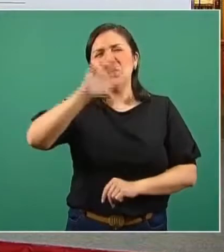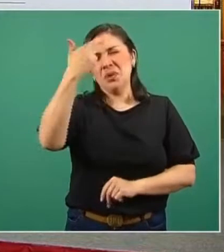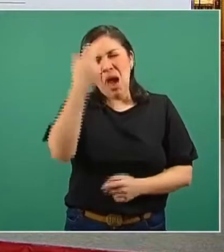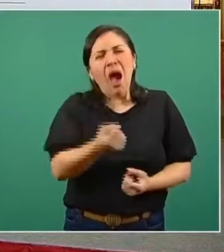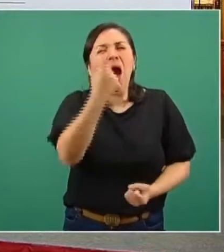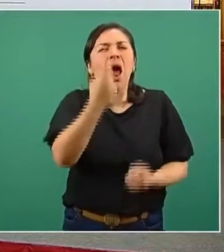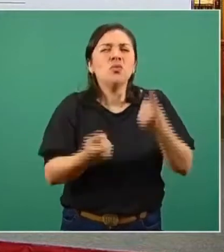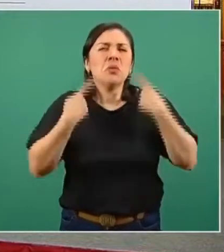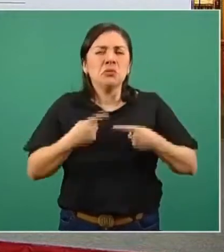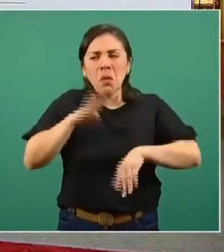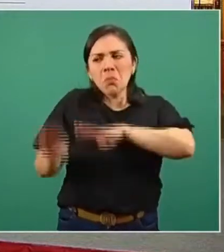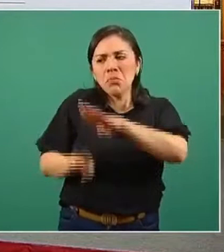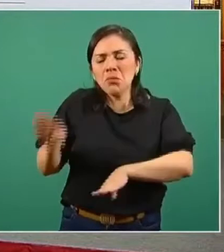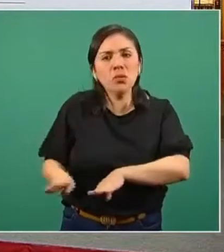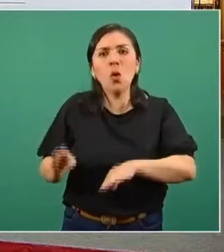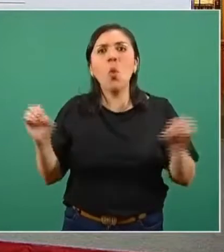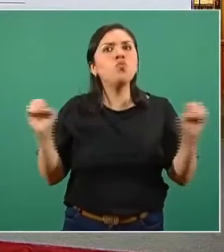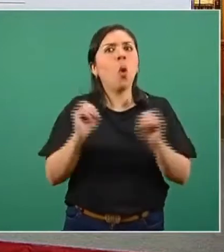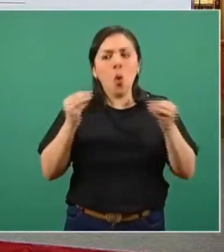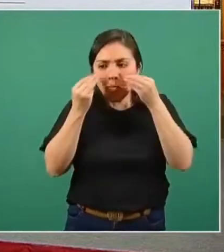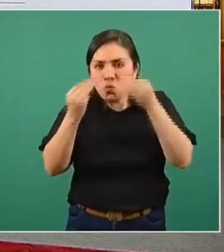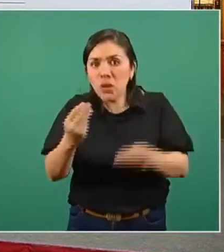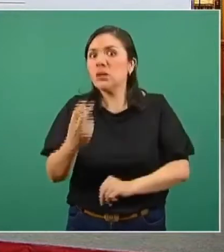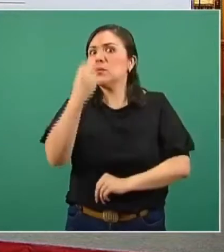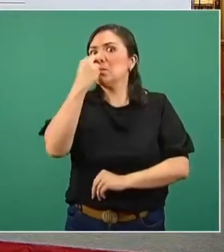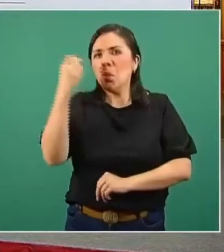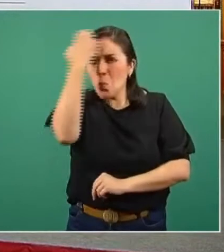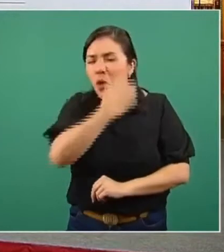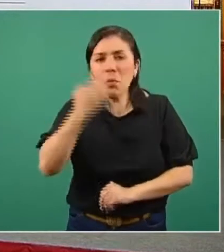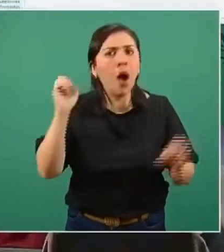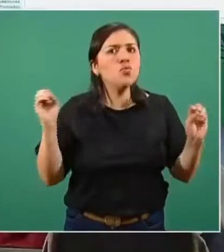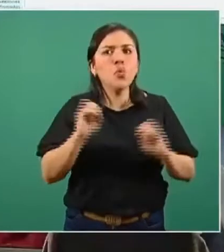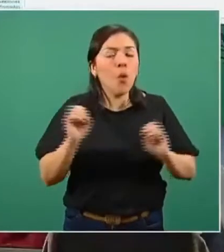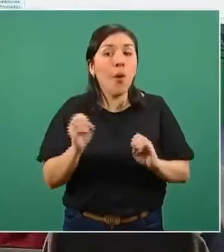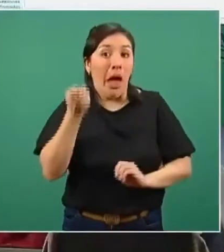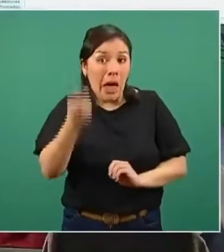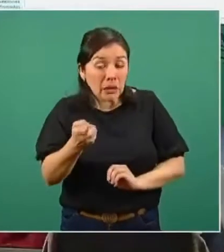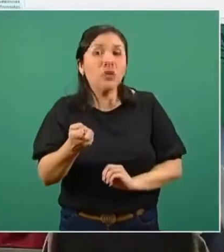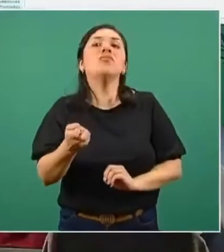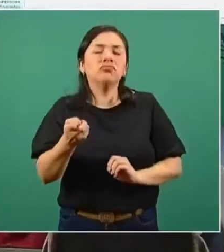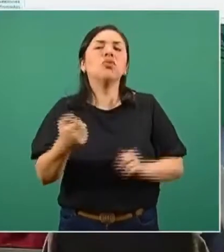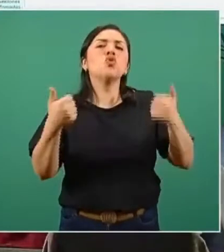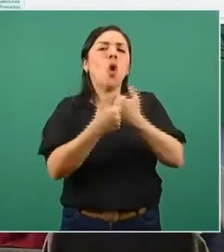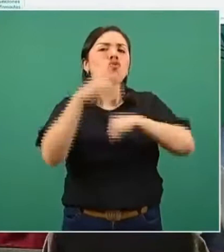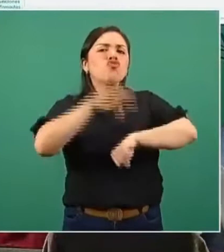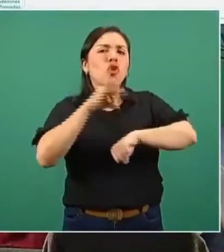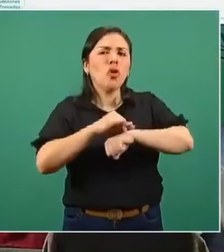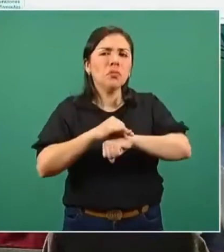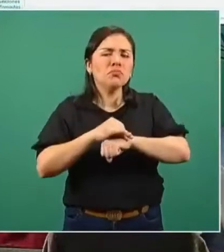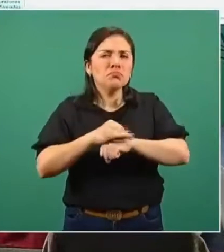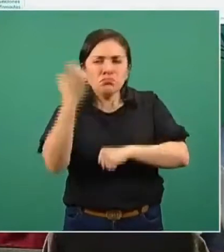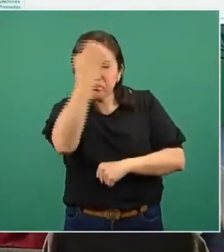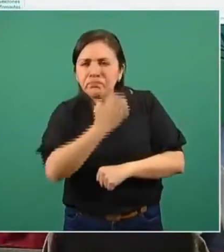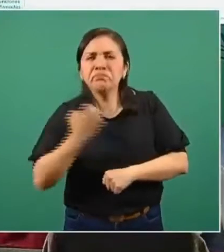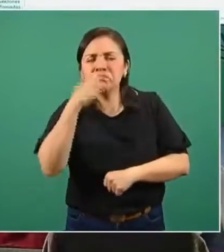casos y defunciones a los que no se les ha tomado una muestra de laboratorio y estos se diagnostican como